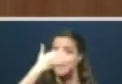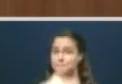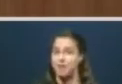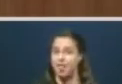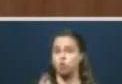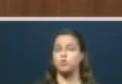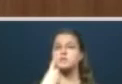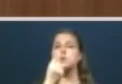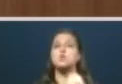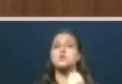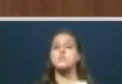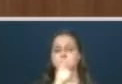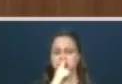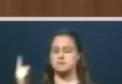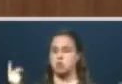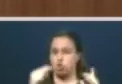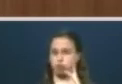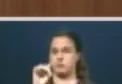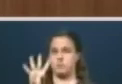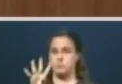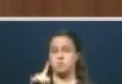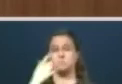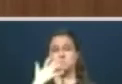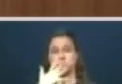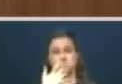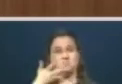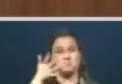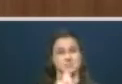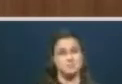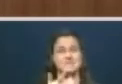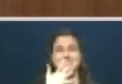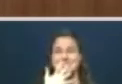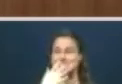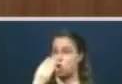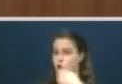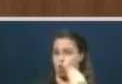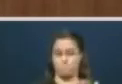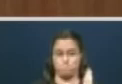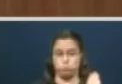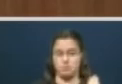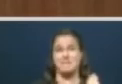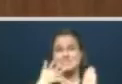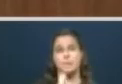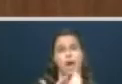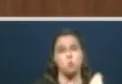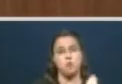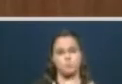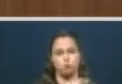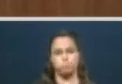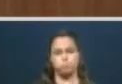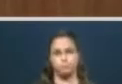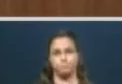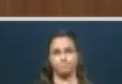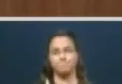de este año 2014 incurriendo en el caso de no hacerlo en causa de disolución hemos